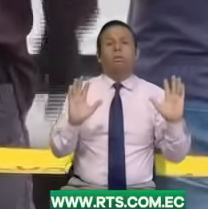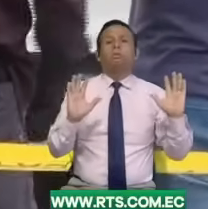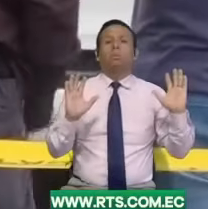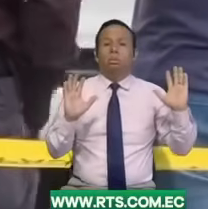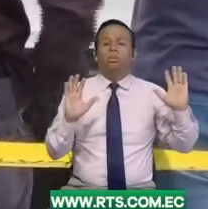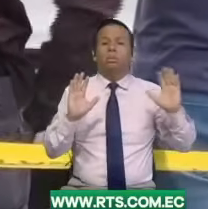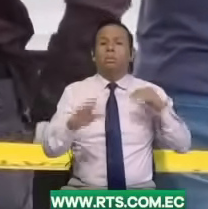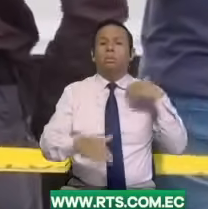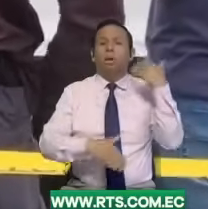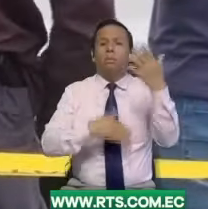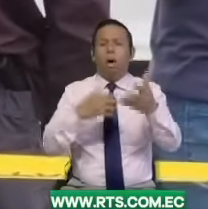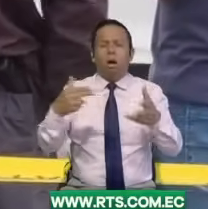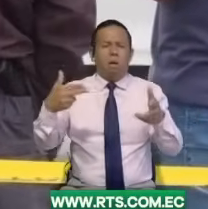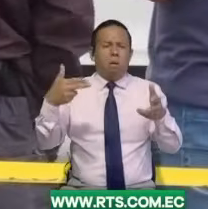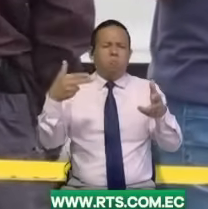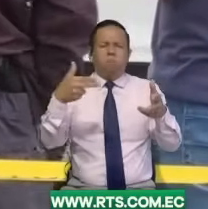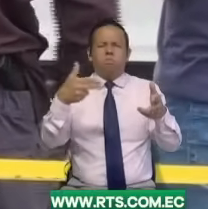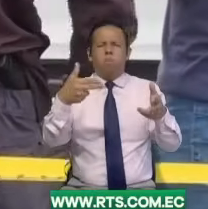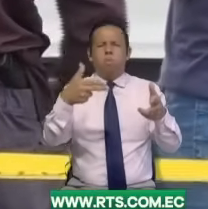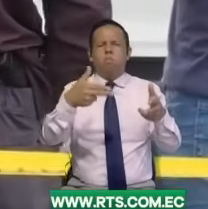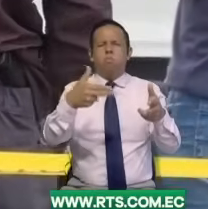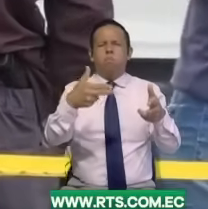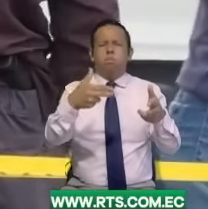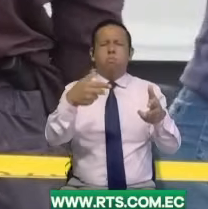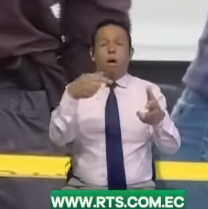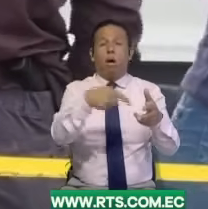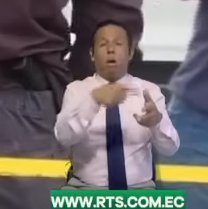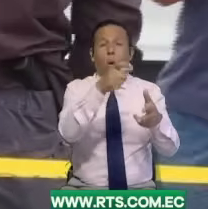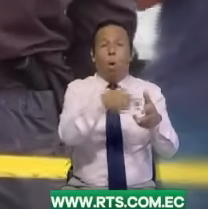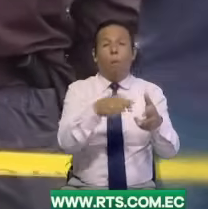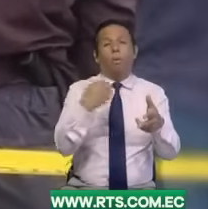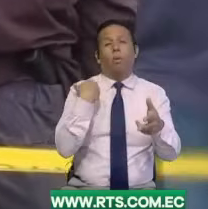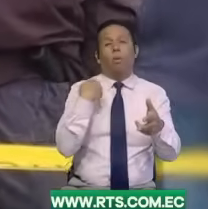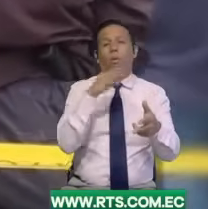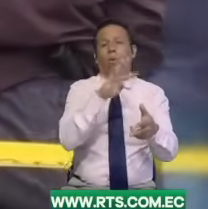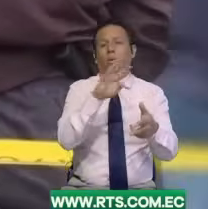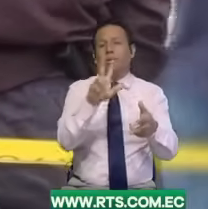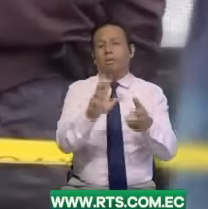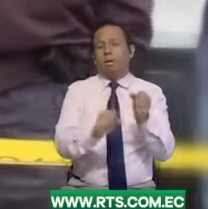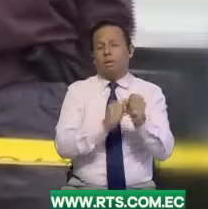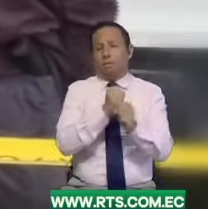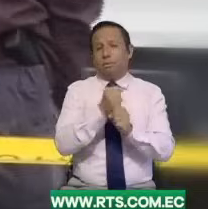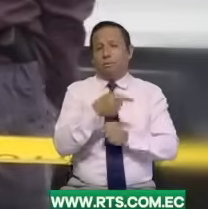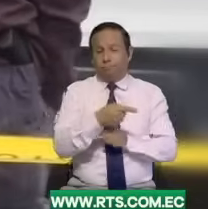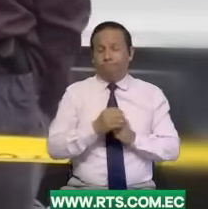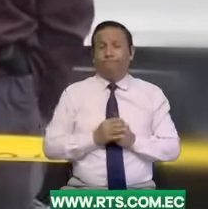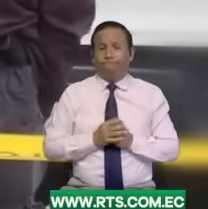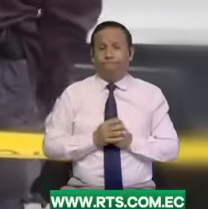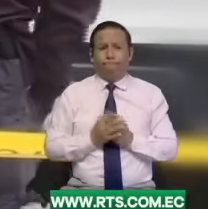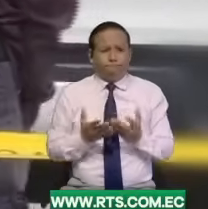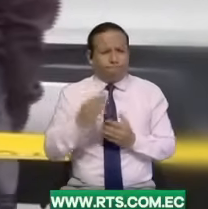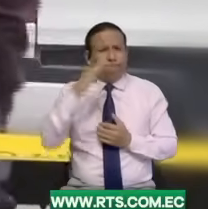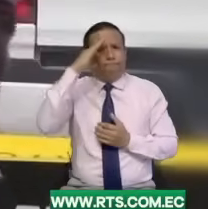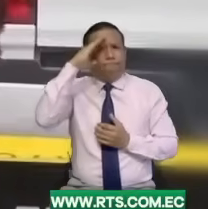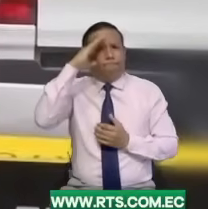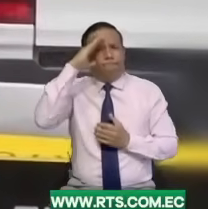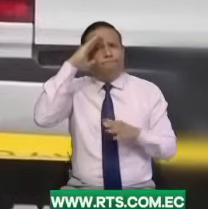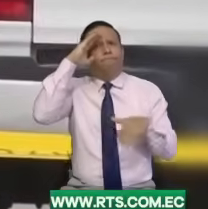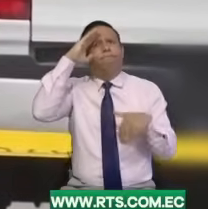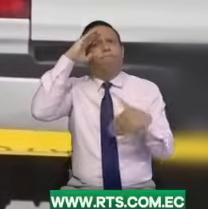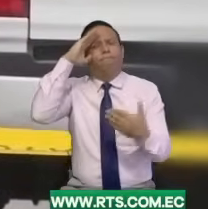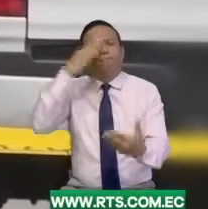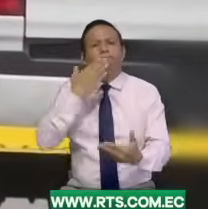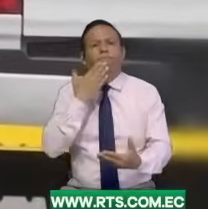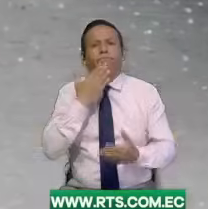agujero entró la ráfaga que cegó la vida del hombre de 43 años de edad. La policía llegó poco tiempo